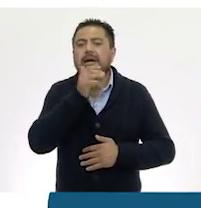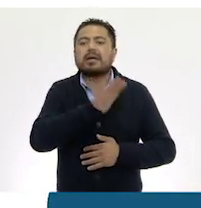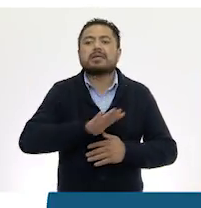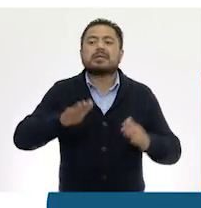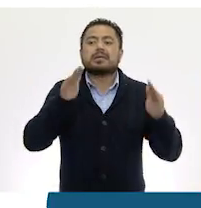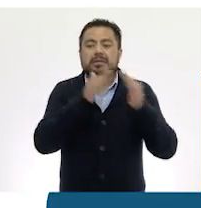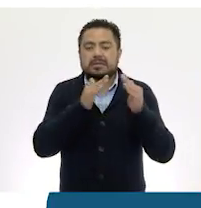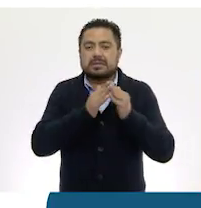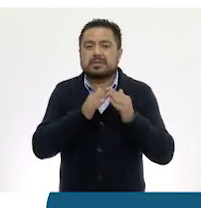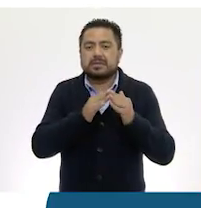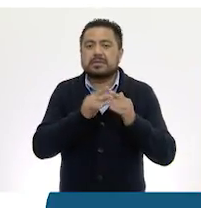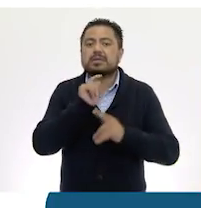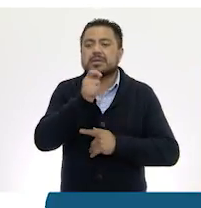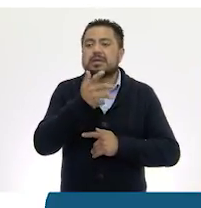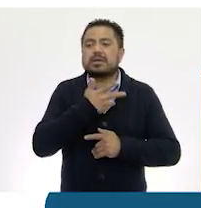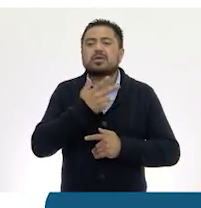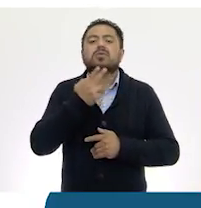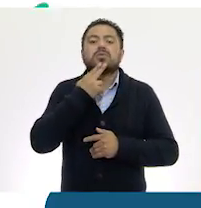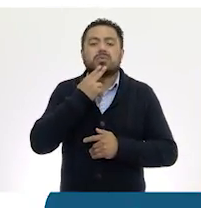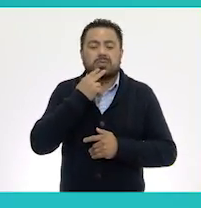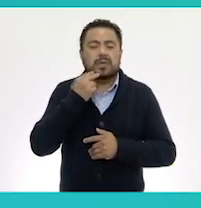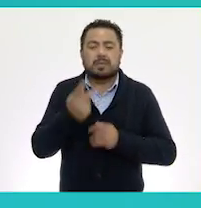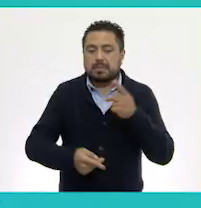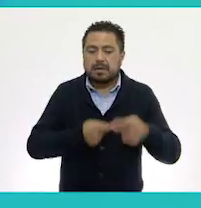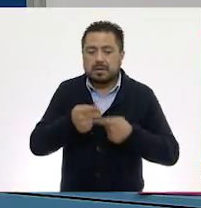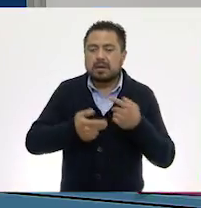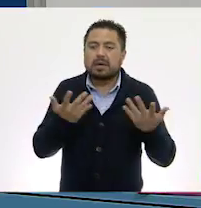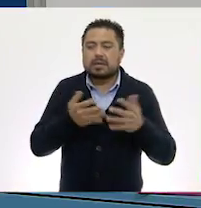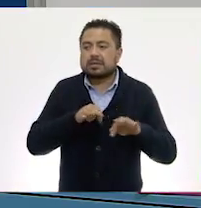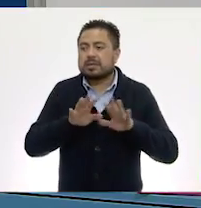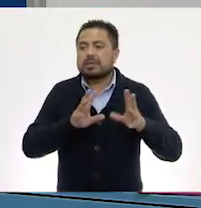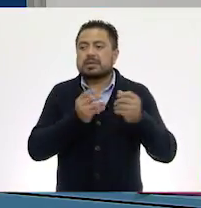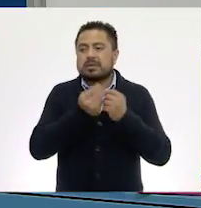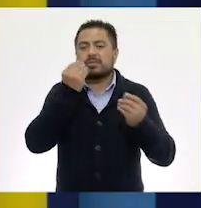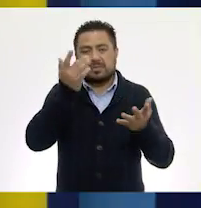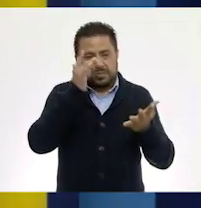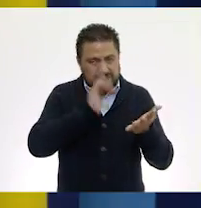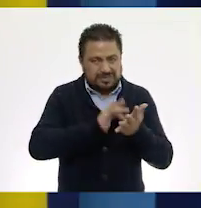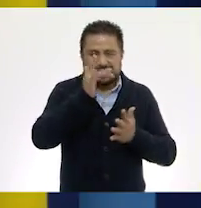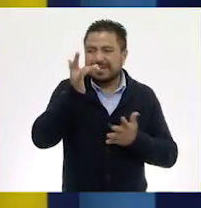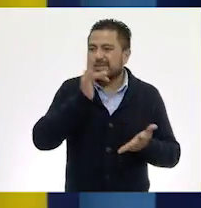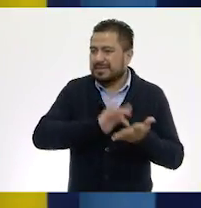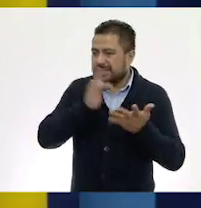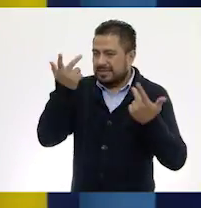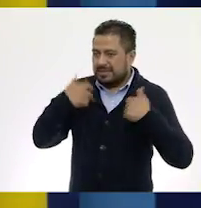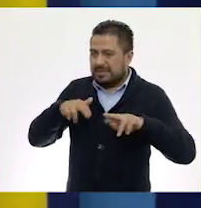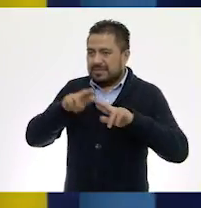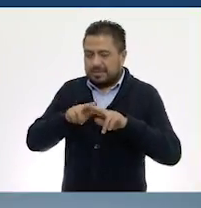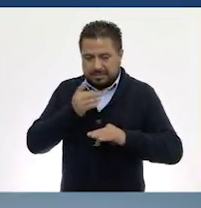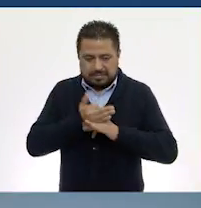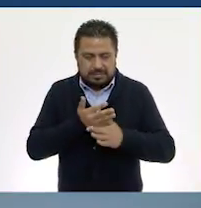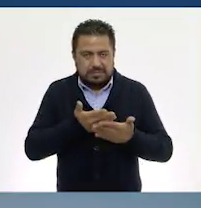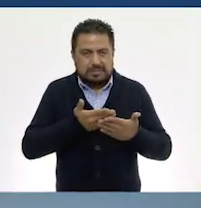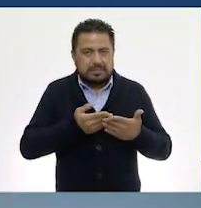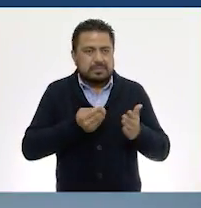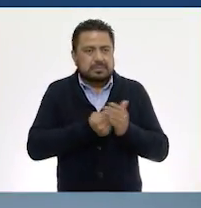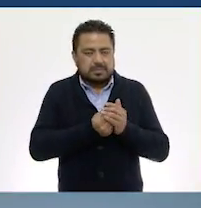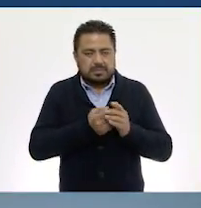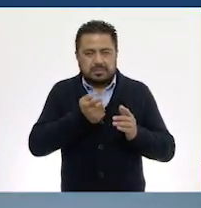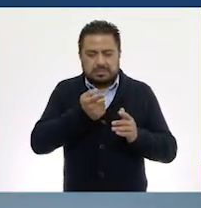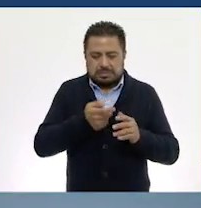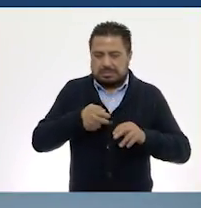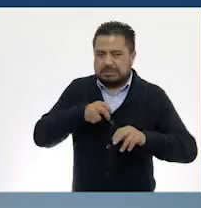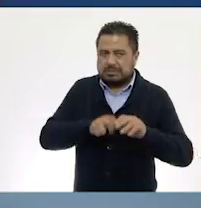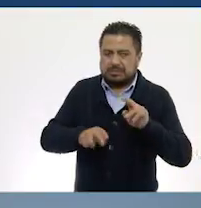casa, utilicen estas preguntas y vamos a seguir trabajando. Muchas gracias. Sí. Muchísimas gracias, profesor. Toma tu estrellita en la frente por